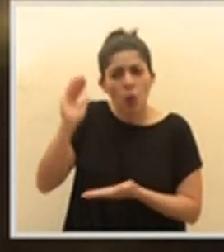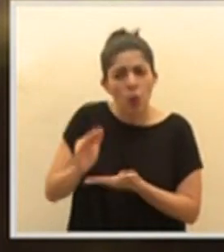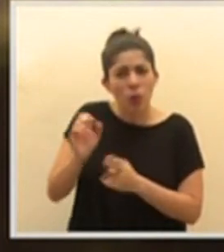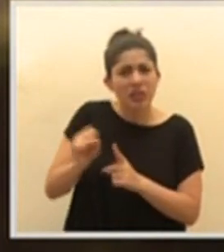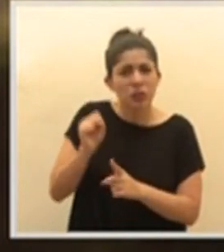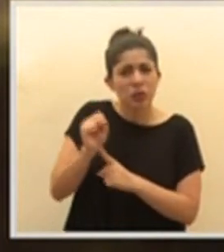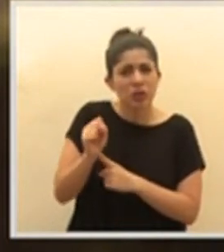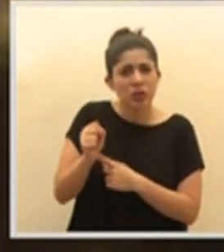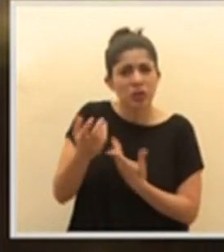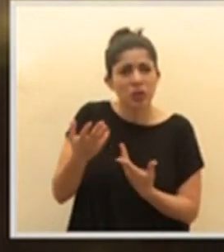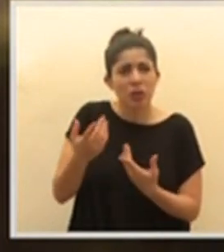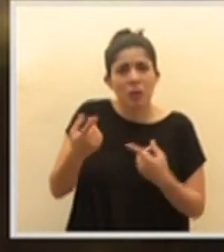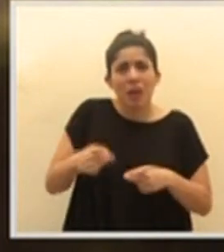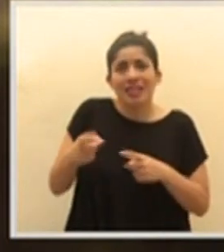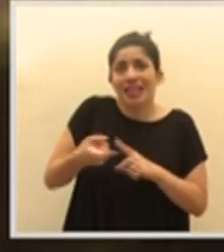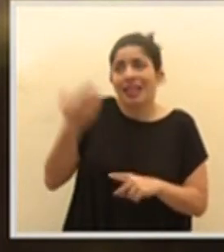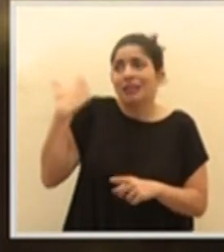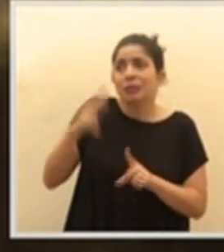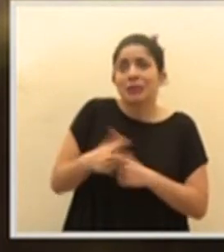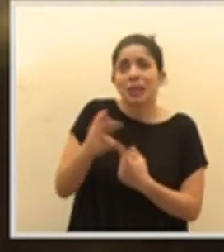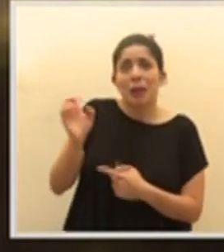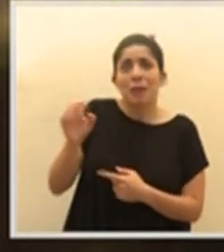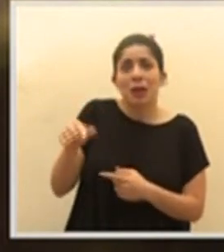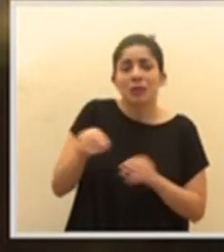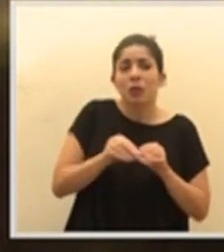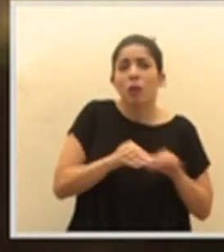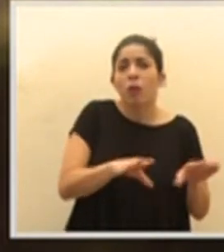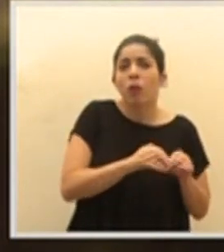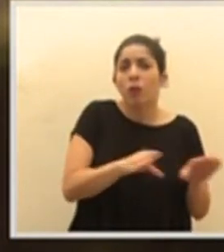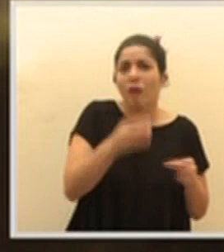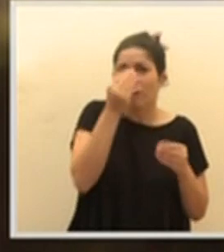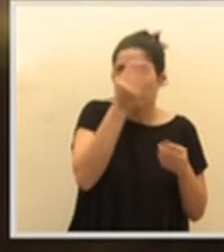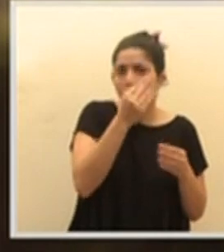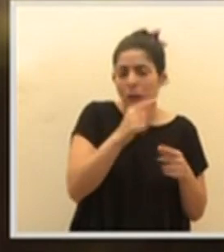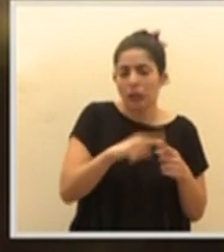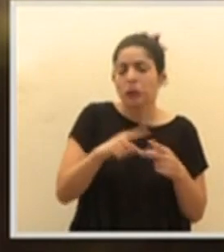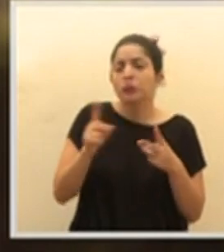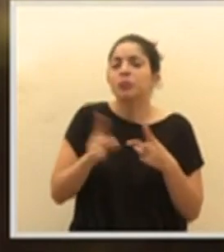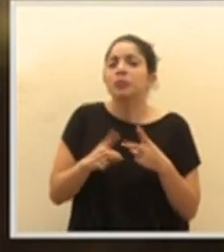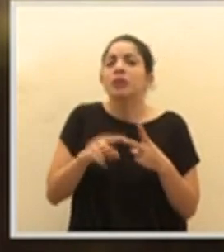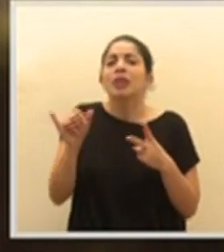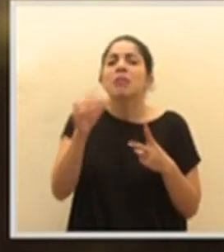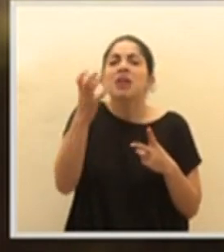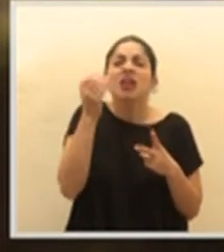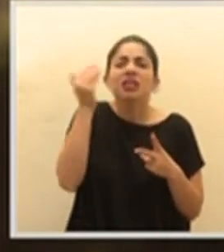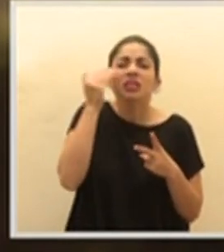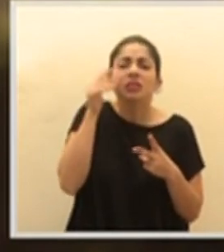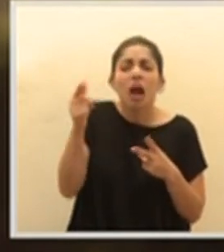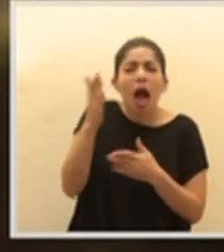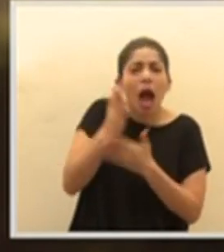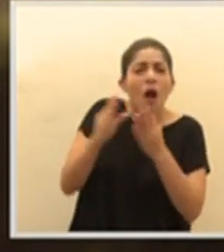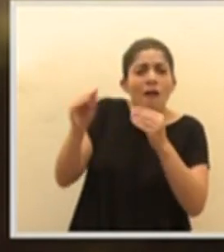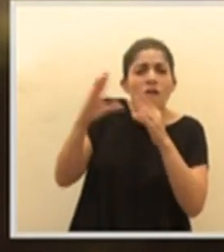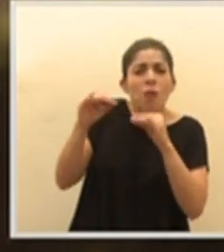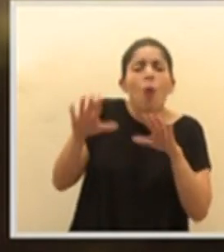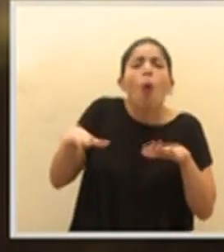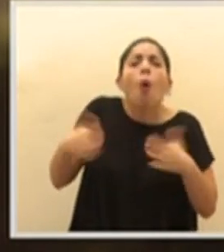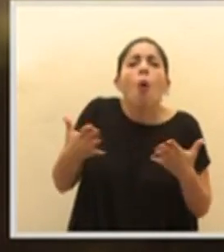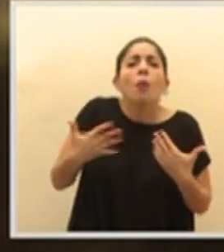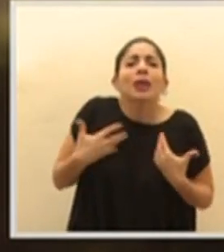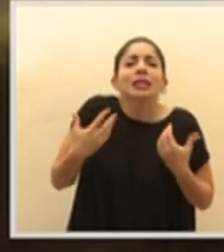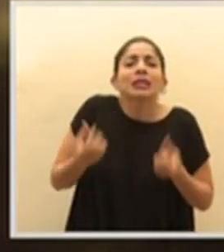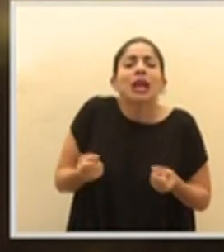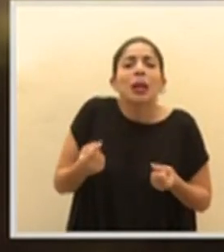que se ha presentado prácticamente desde el inicio de la emergencia? También quisiera saber si tienen algún tipo de información de cómo sigue la salud de